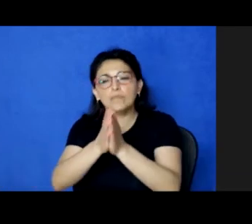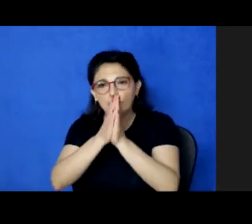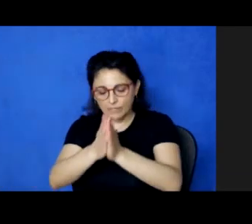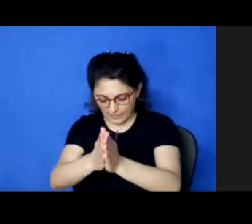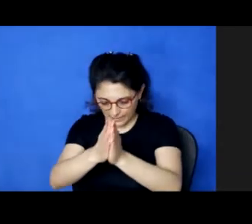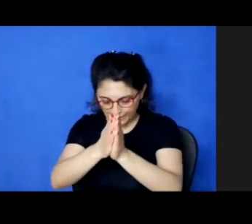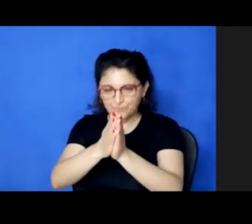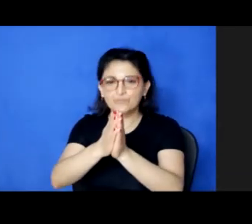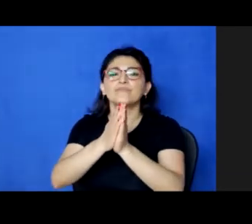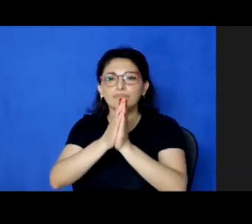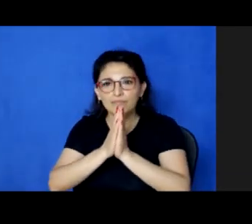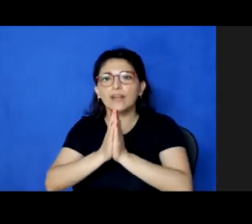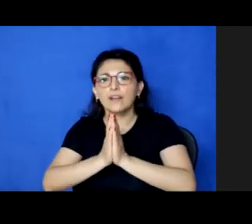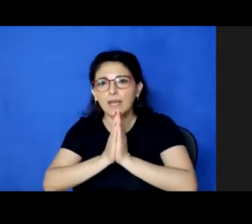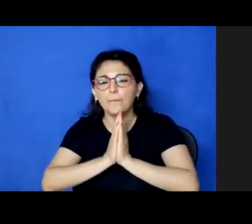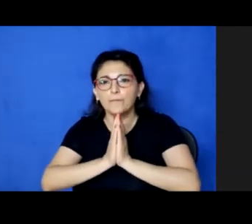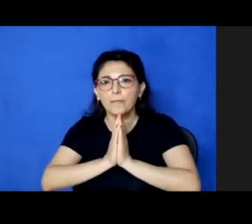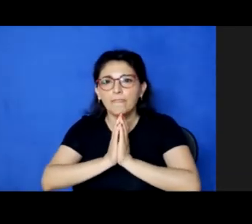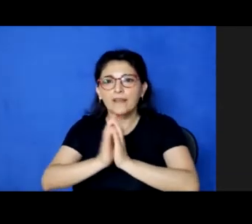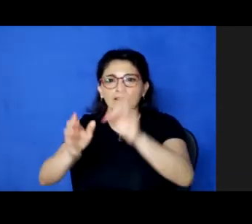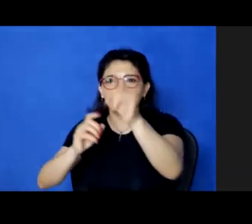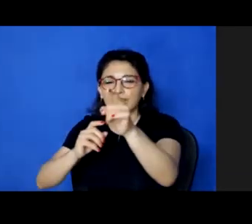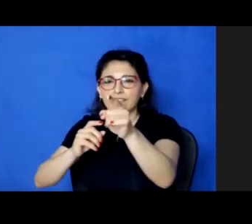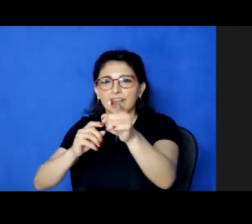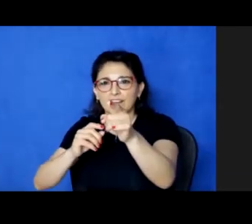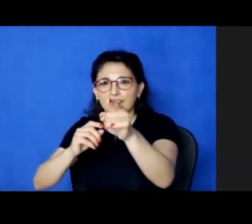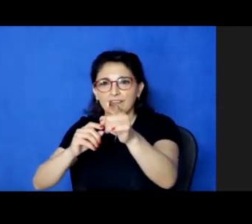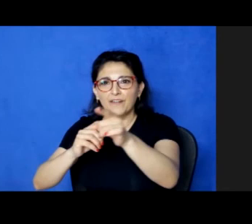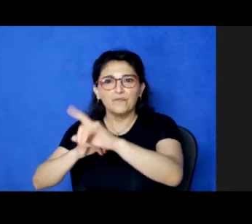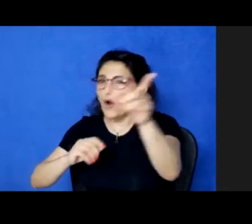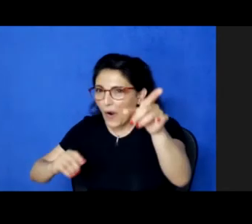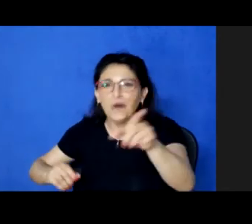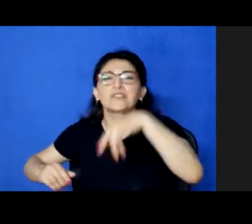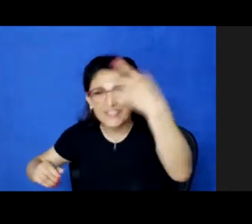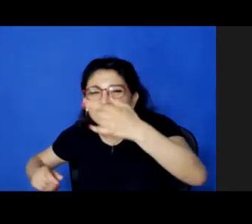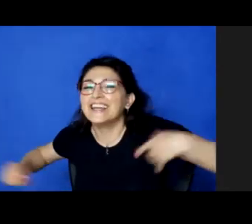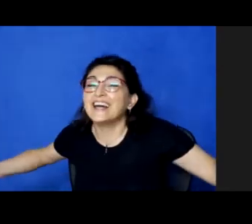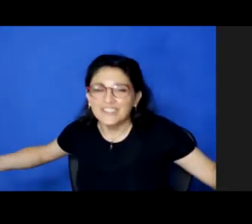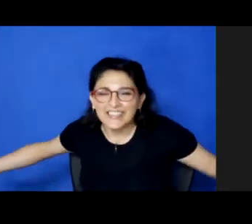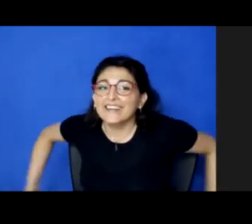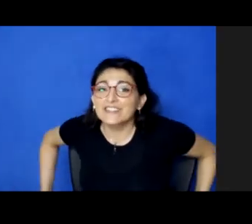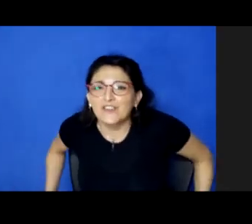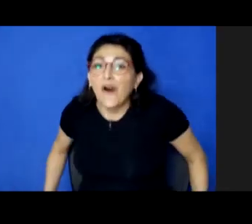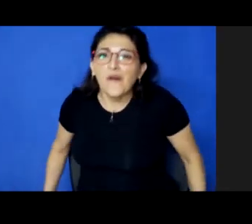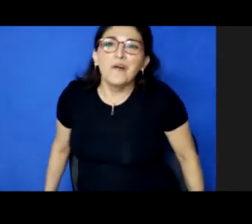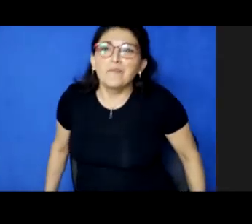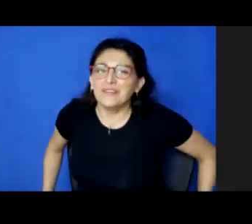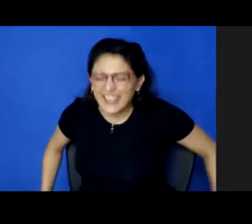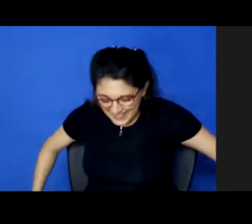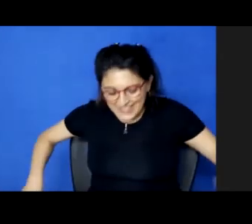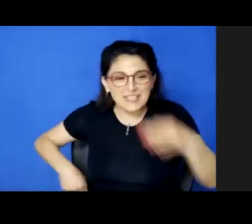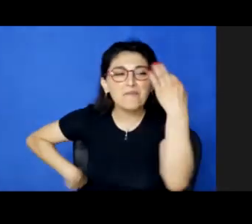Vuitton, por favor, son franceses. No, son italianos, tenés razón,